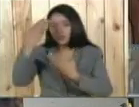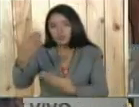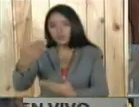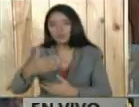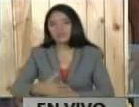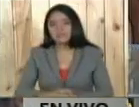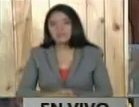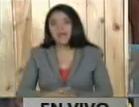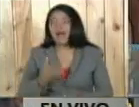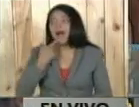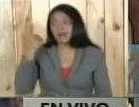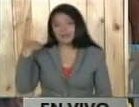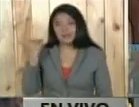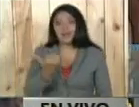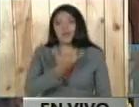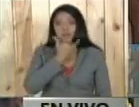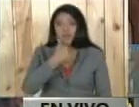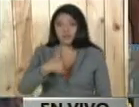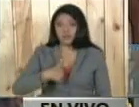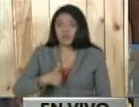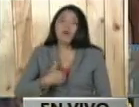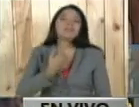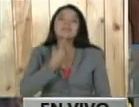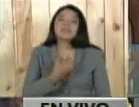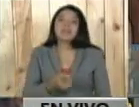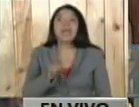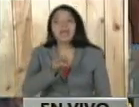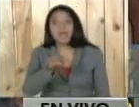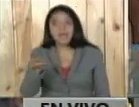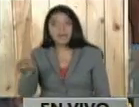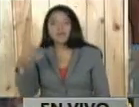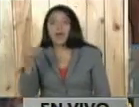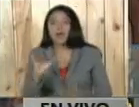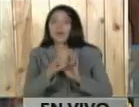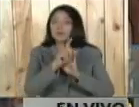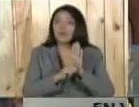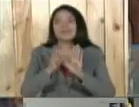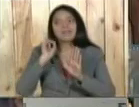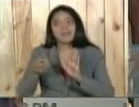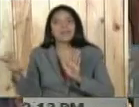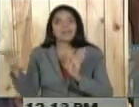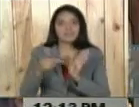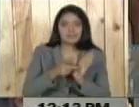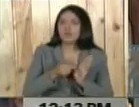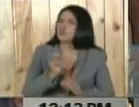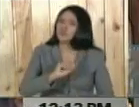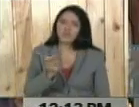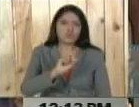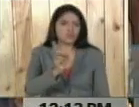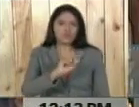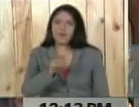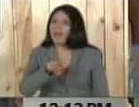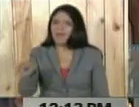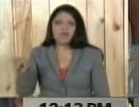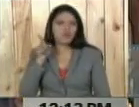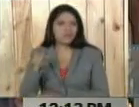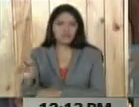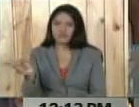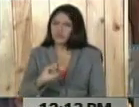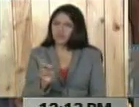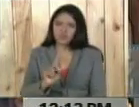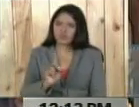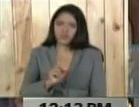Yo ayer cometí un error diciendo que ellos tenían por constitución que asistir. No tienen la obligación de